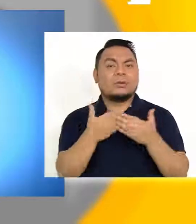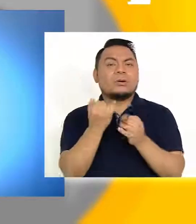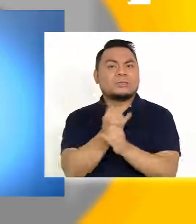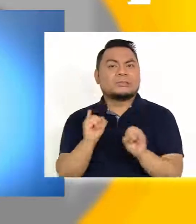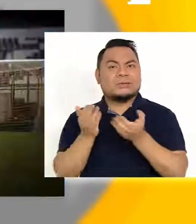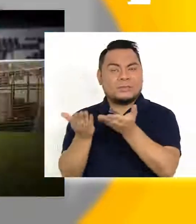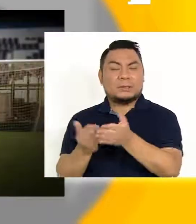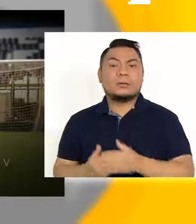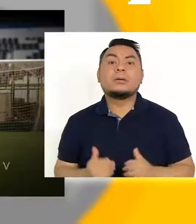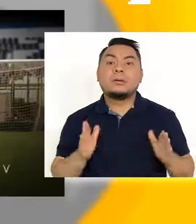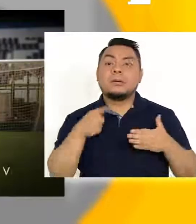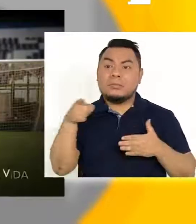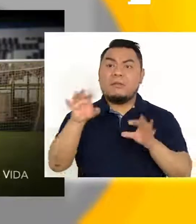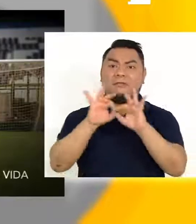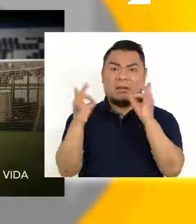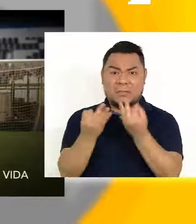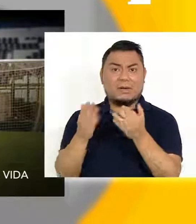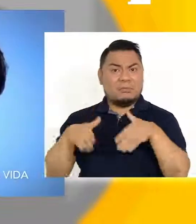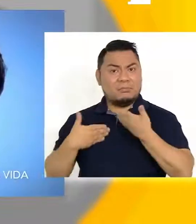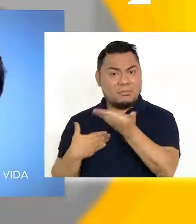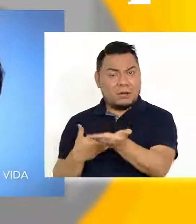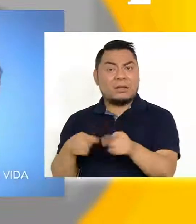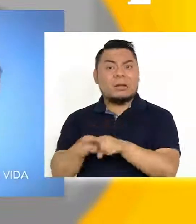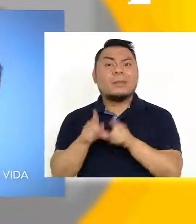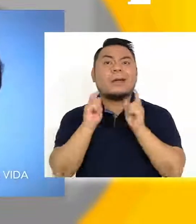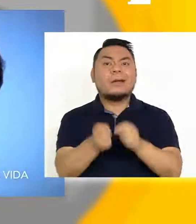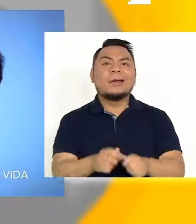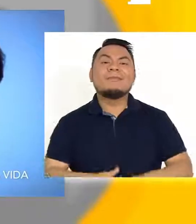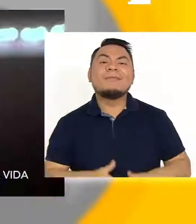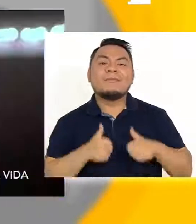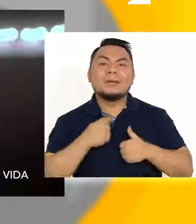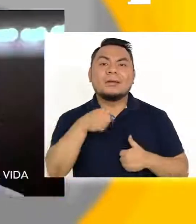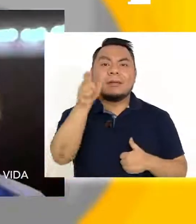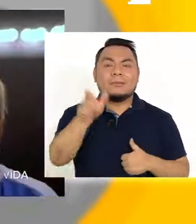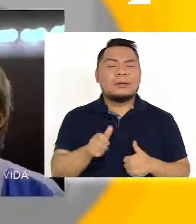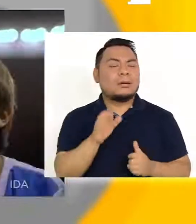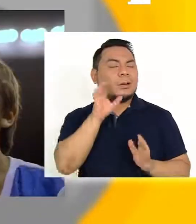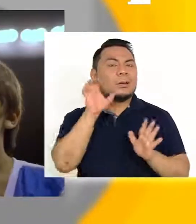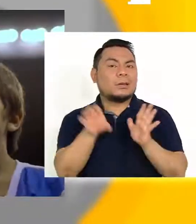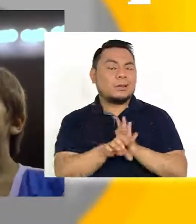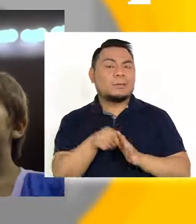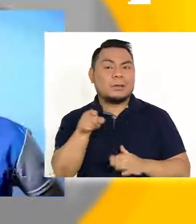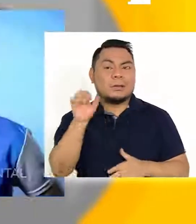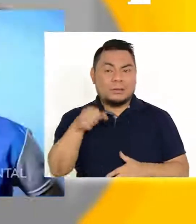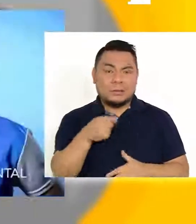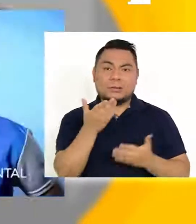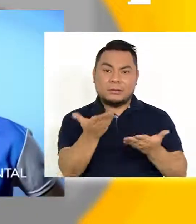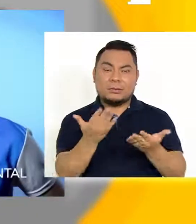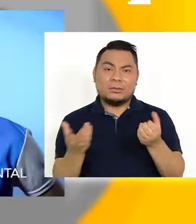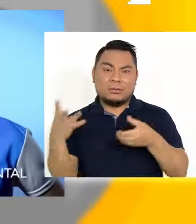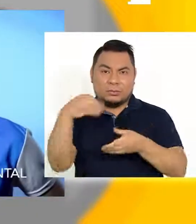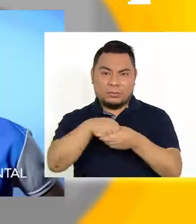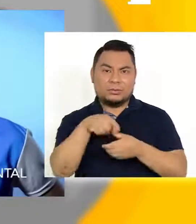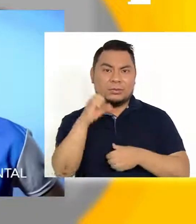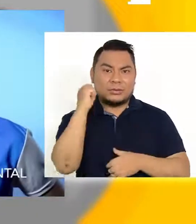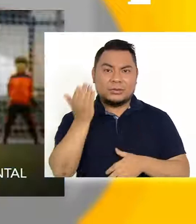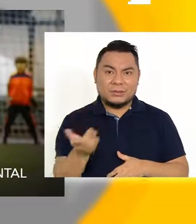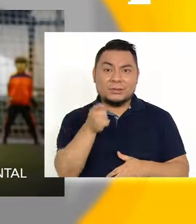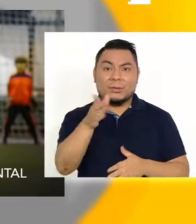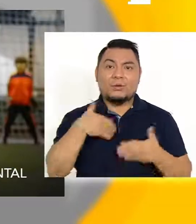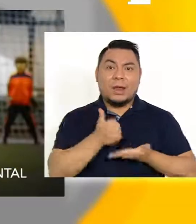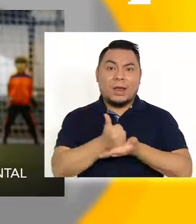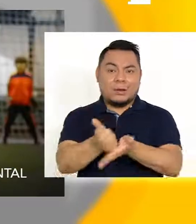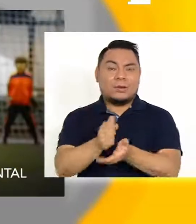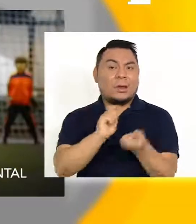adultos independientes. Pueden formar familias. Puede ser un regalo de la vida. Son personas ejemplares. Wees onderdeel van deze verandering.